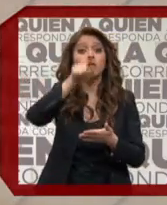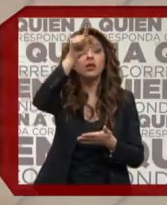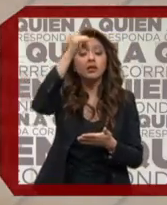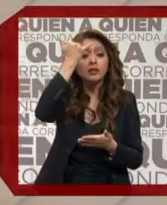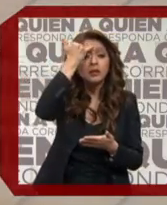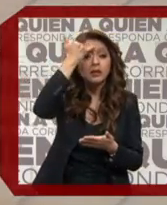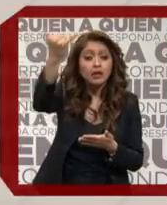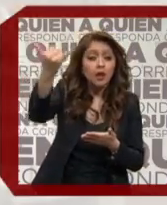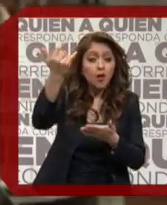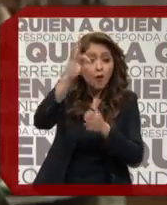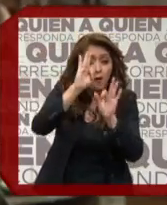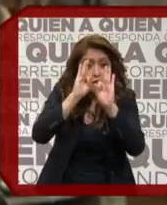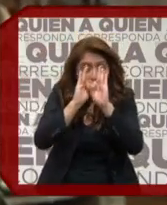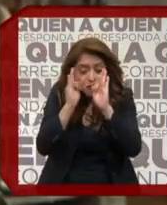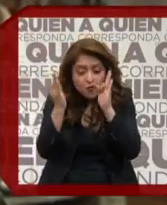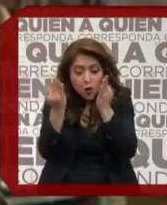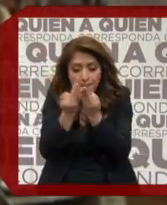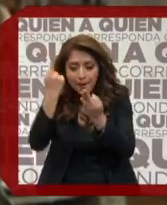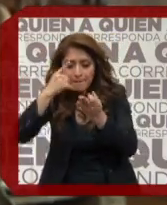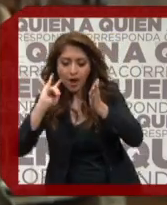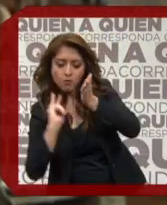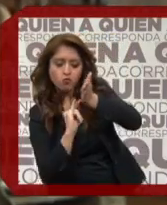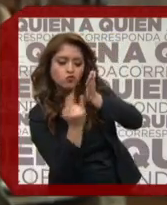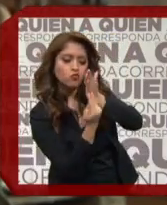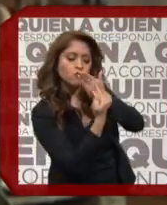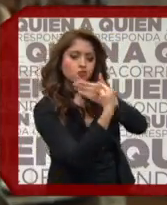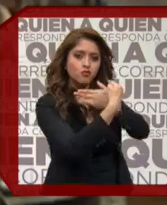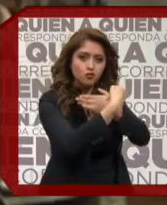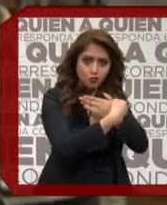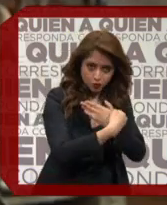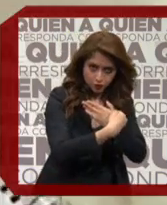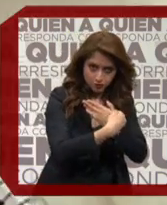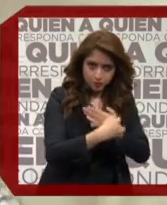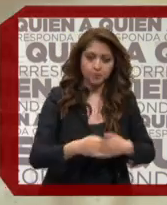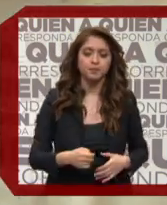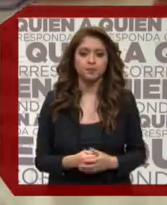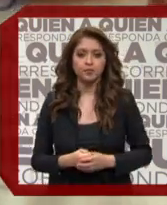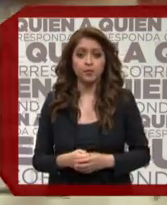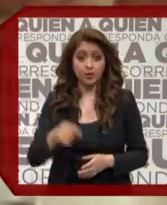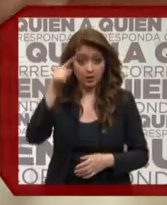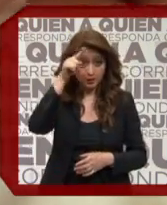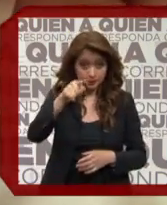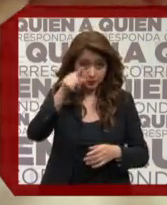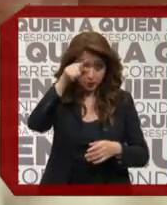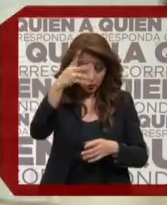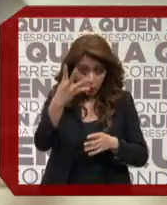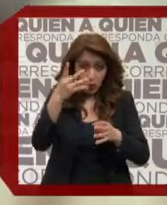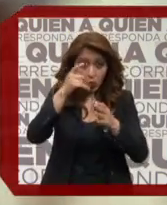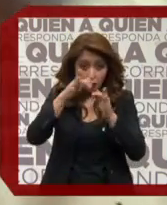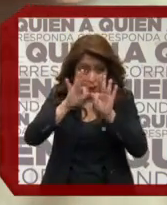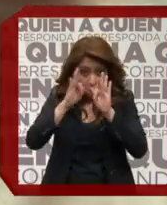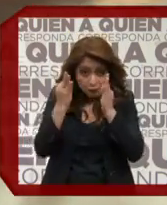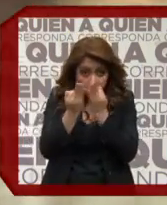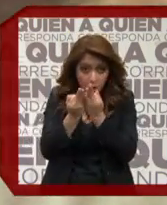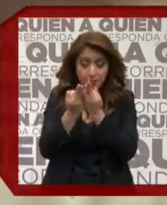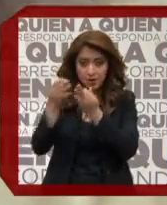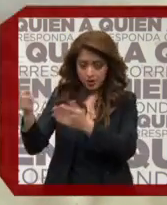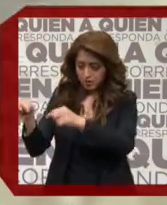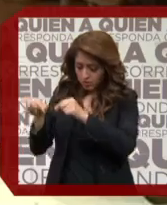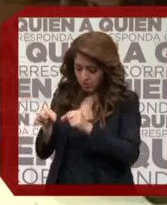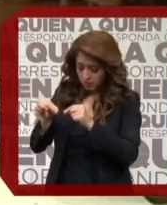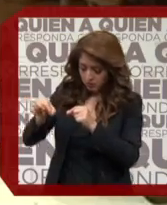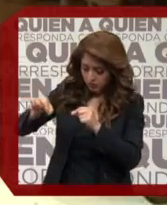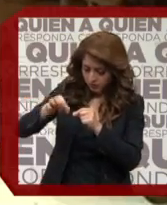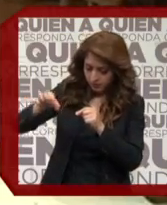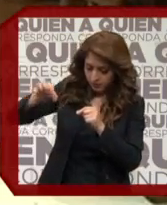decorativo para cada pieza. Trabajamos la lámina de aluminio calibre número 4. Se transmite paso a paso a la lámina,